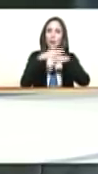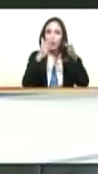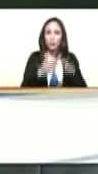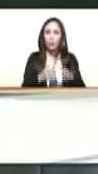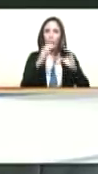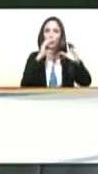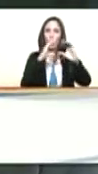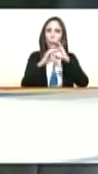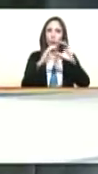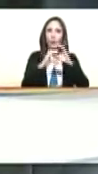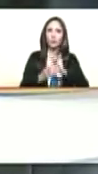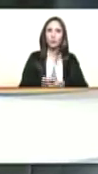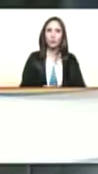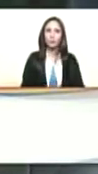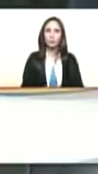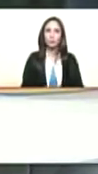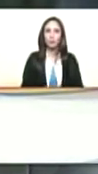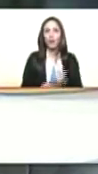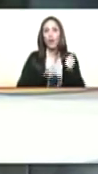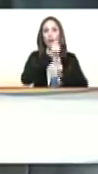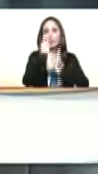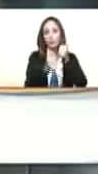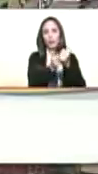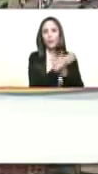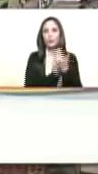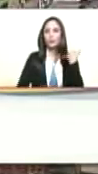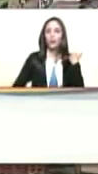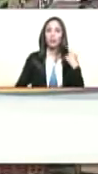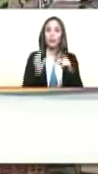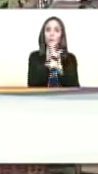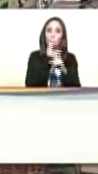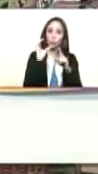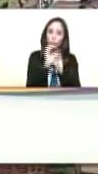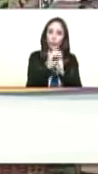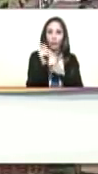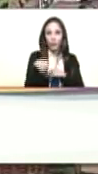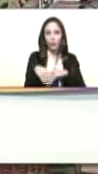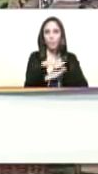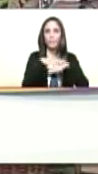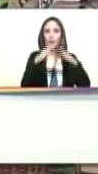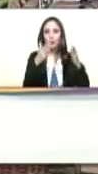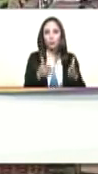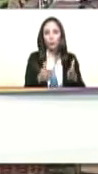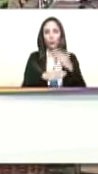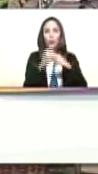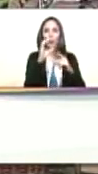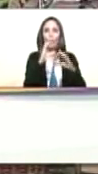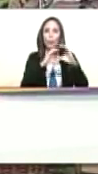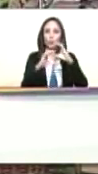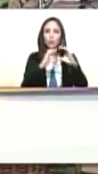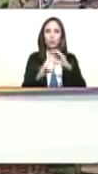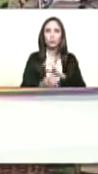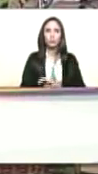perdón, vicepresidente de Cultura y Comunicación. Fíjense, la revista ya demostró que tiene